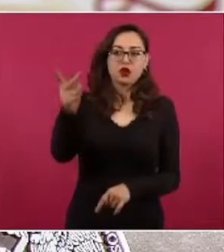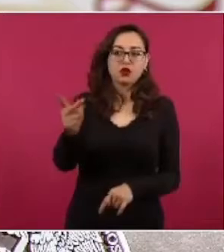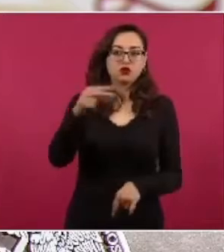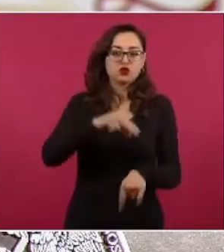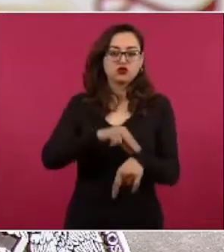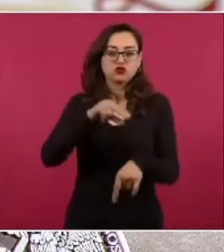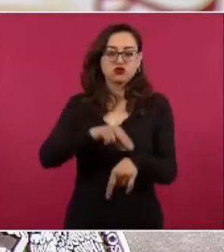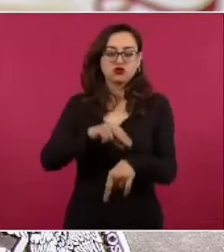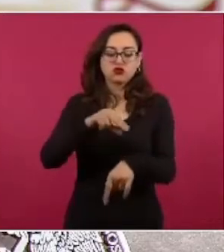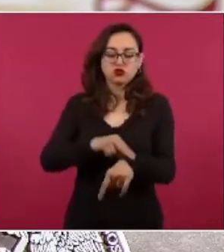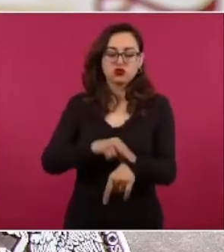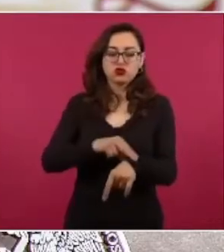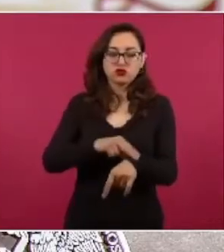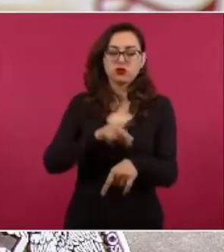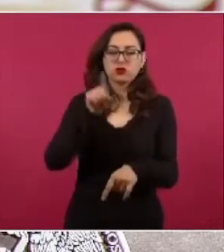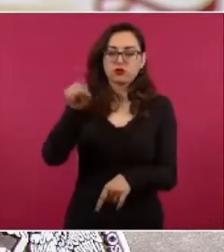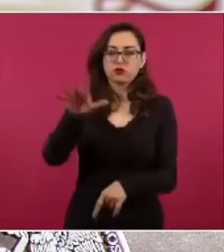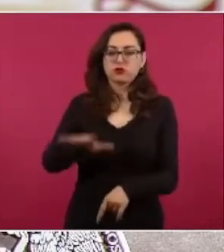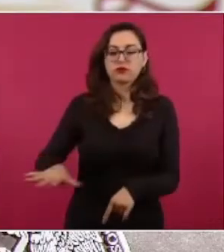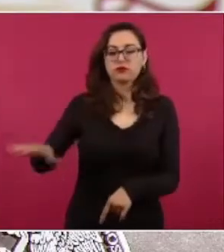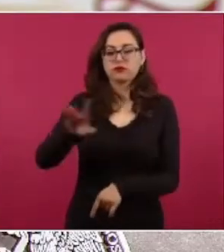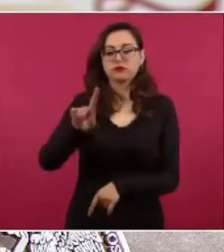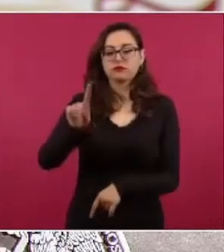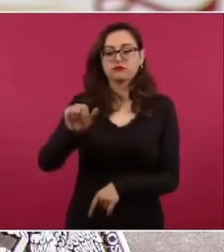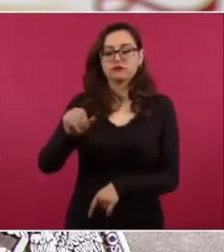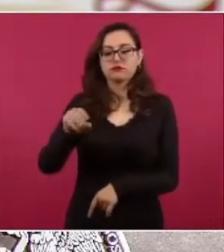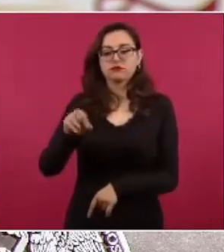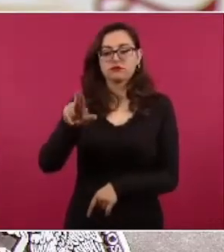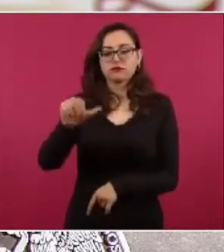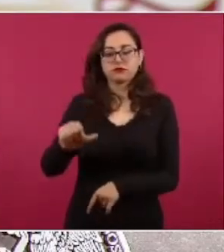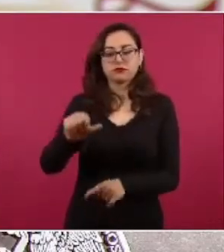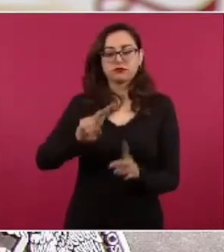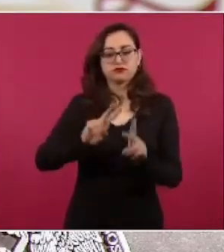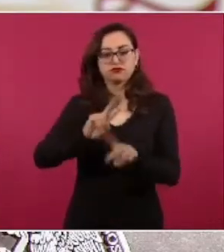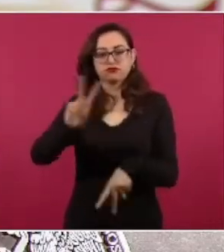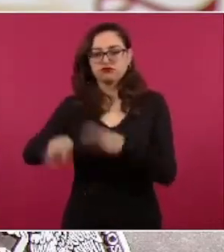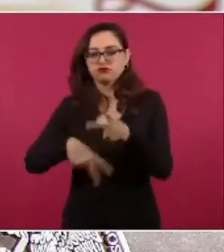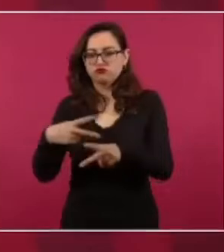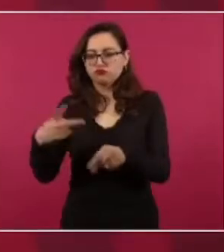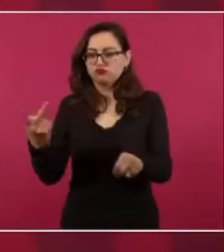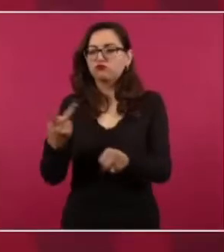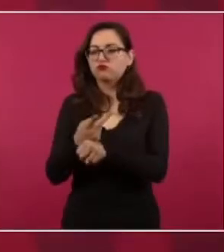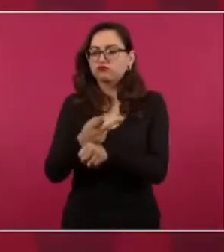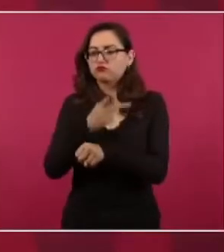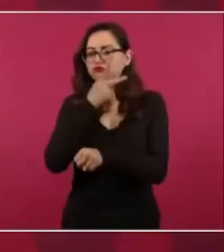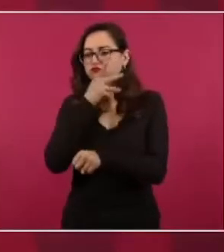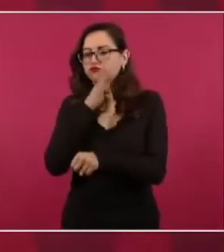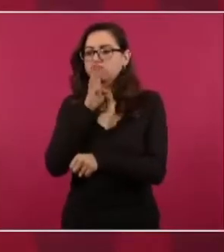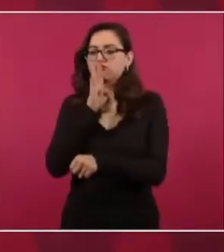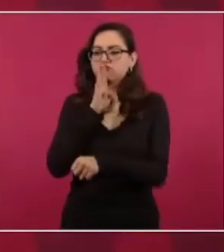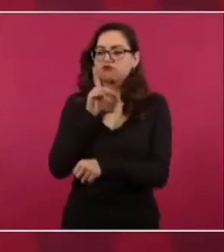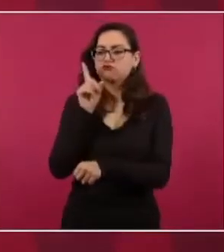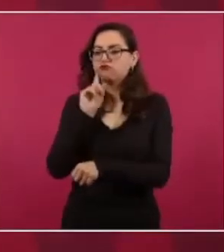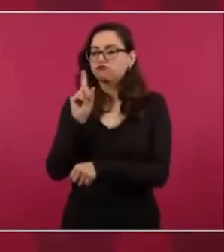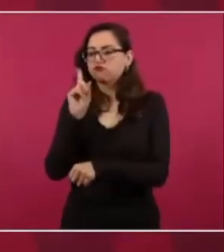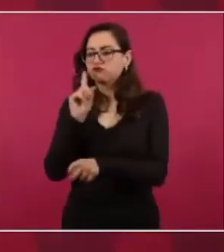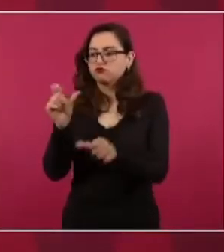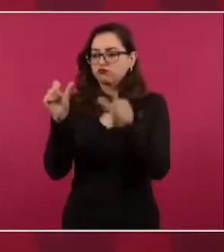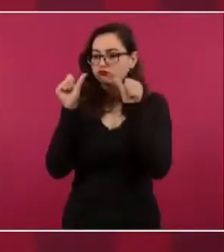al estado de Michoacán, a Zamora en particular, para de inmediato estar atendiendo a las mujeres, que se